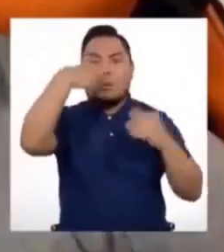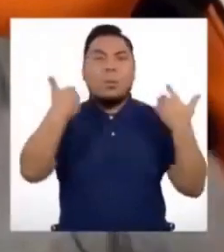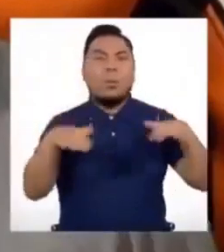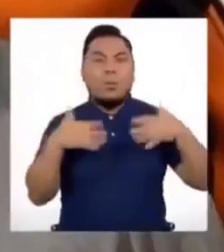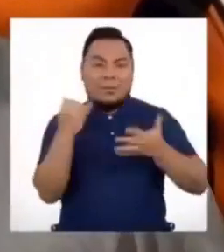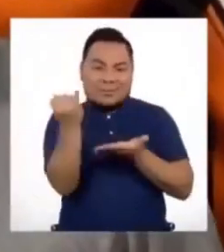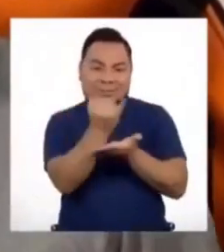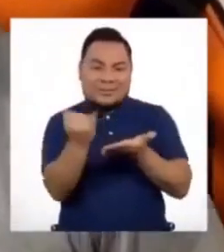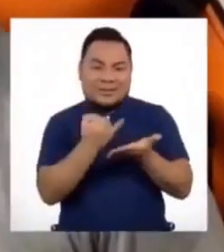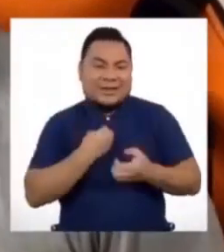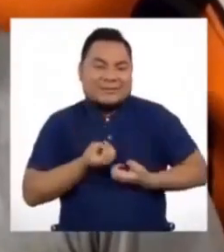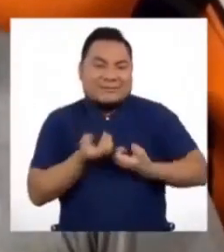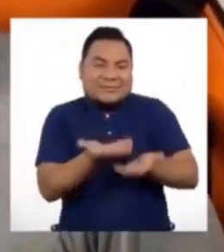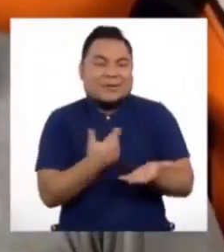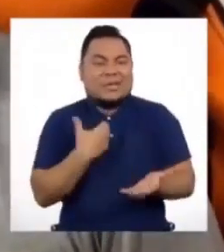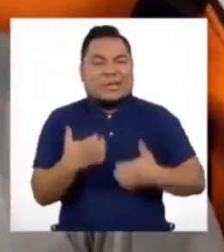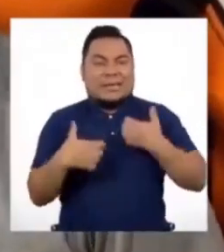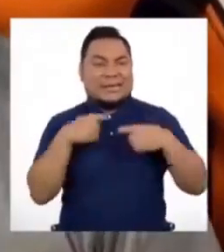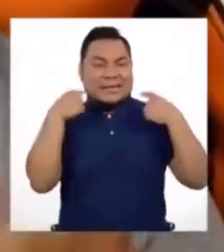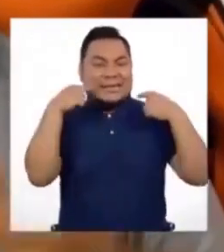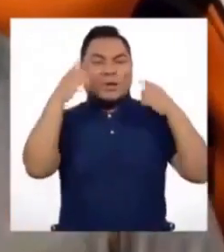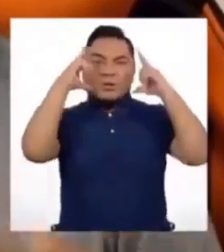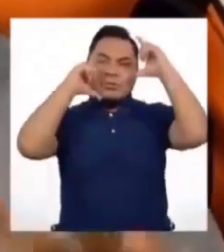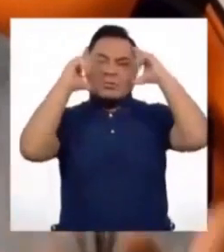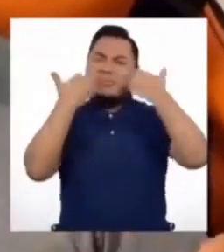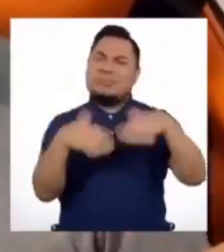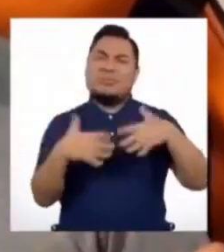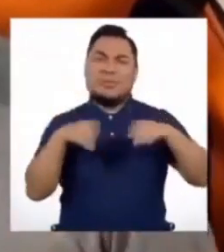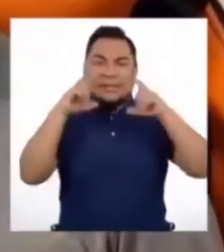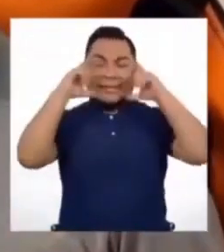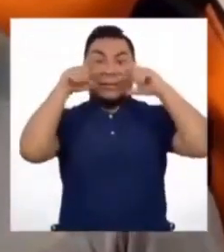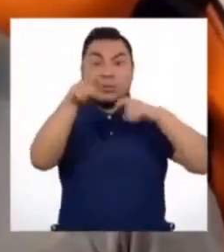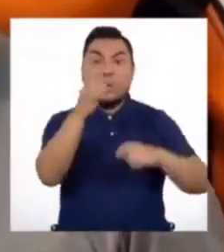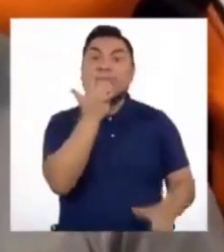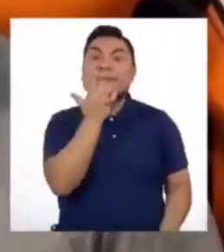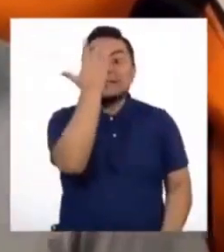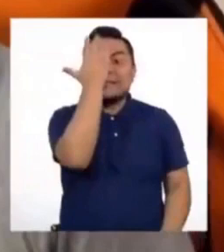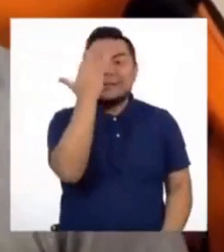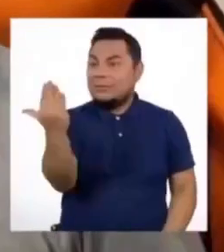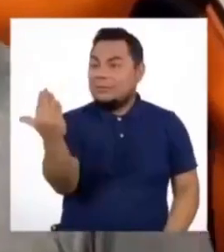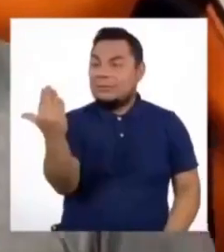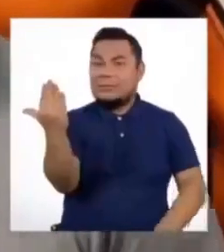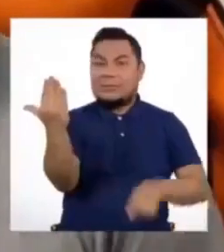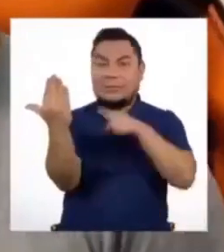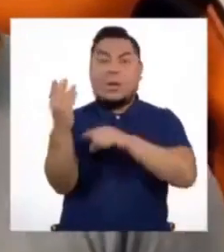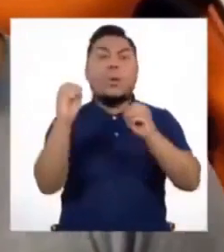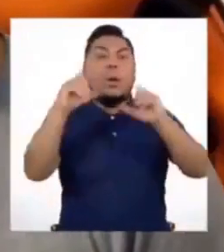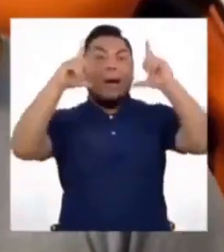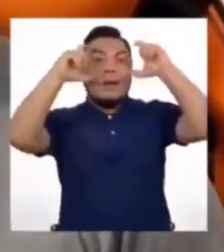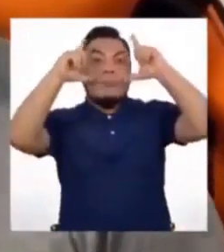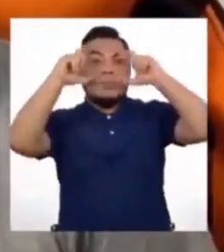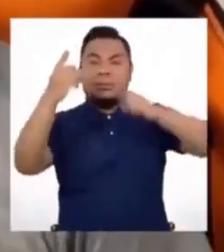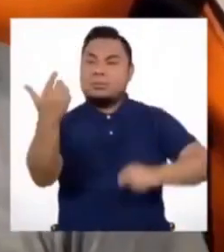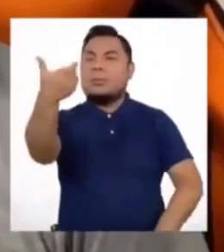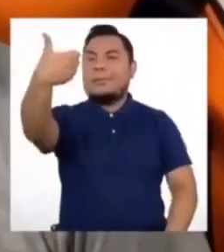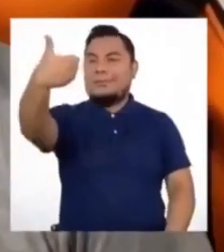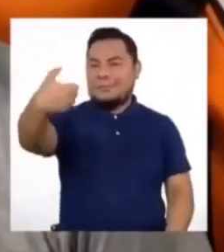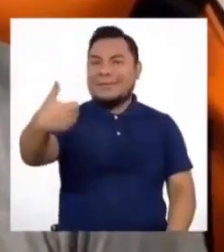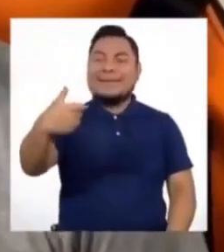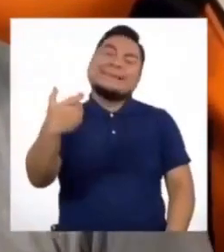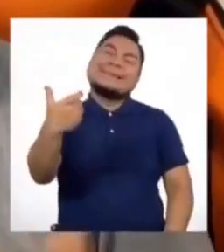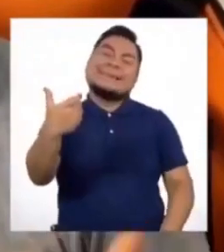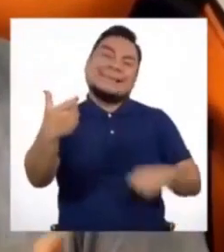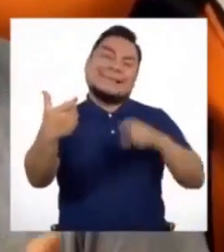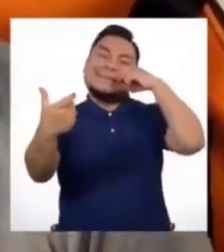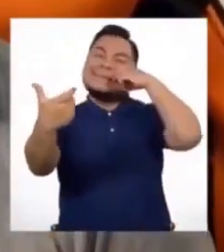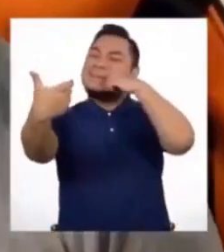hacemos cuando expresamos cosas. Así que yo te recomiendo que si tienes un espejo o tienes una cámara de fotos con la cual tomarte